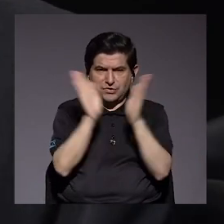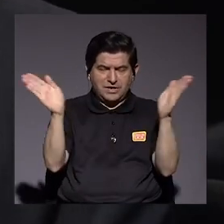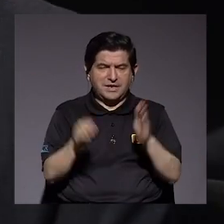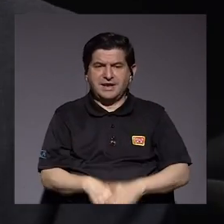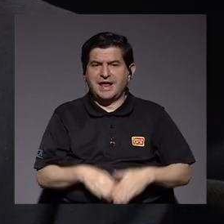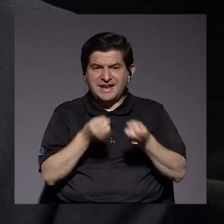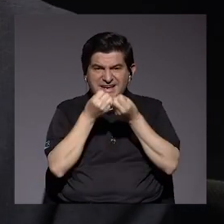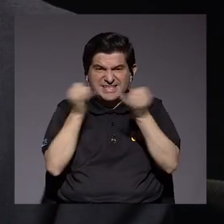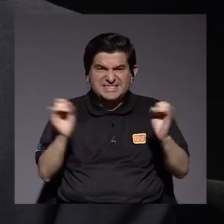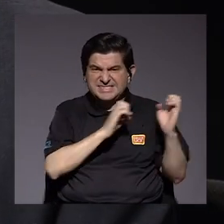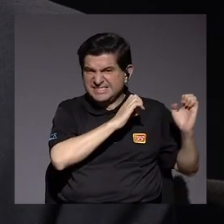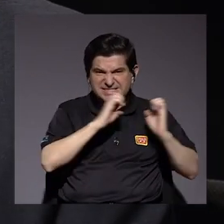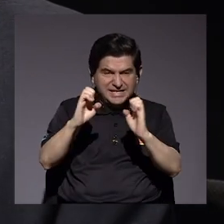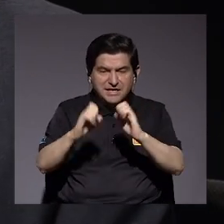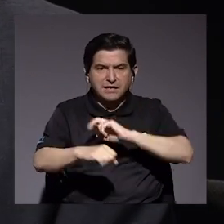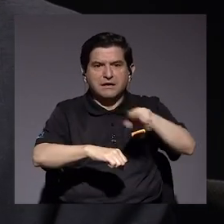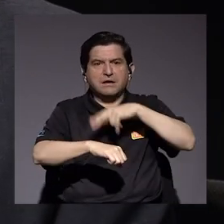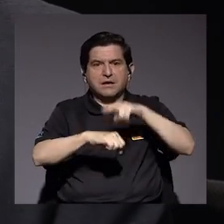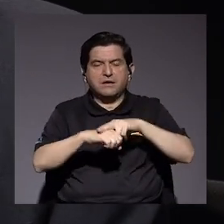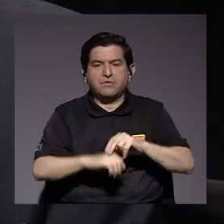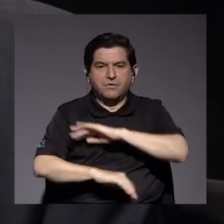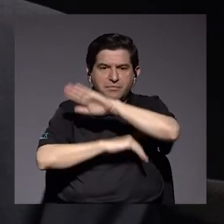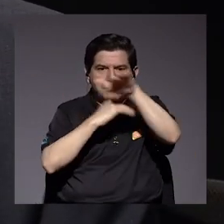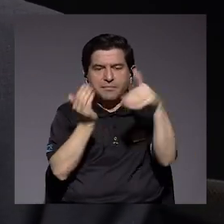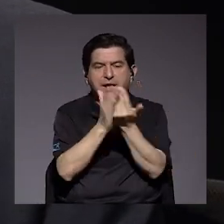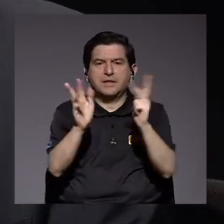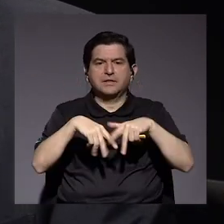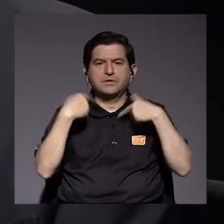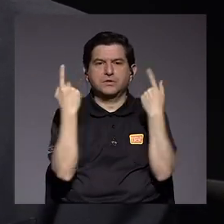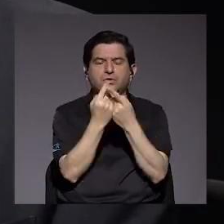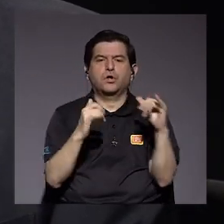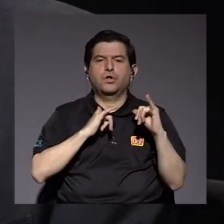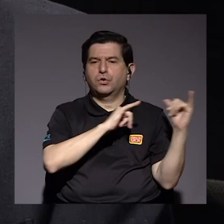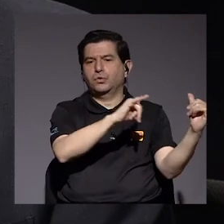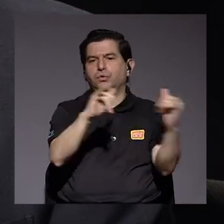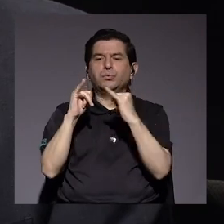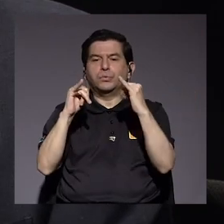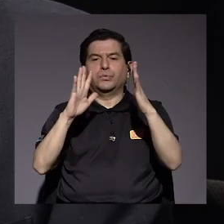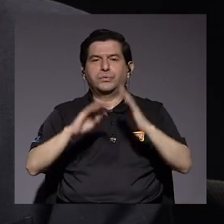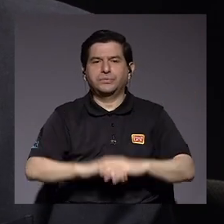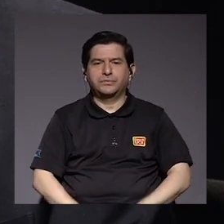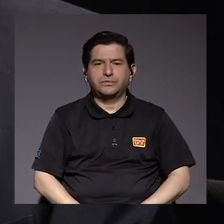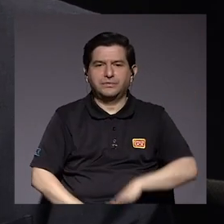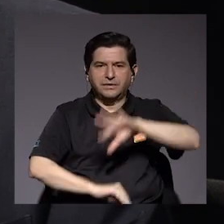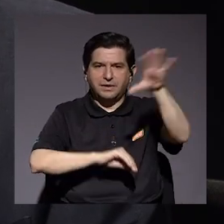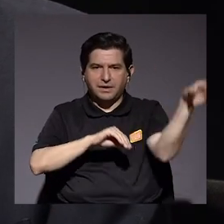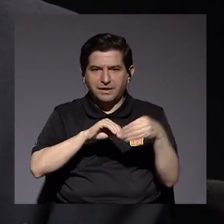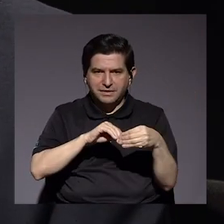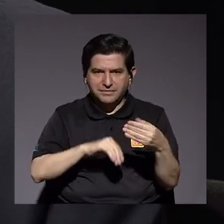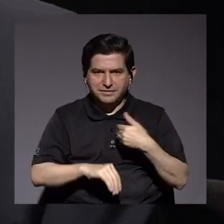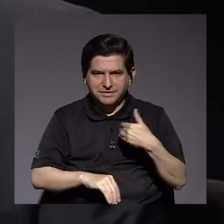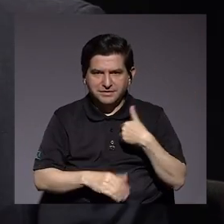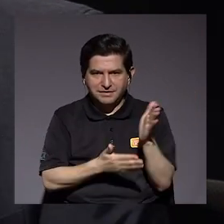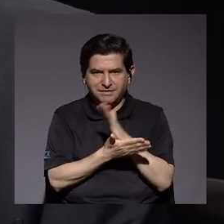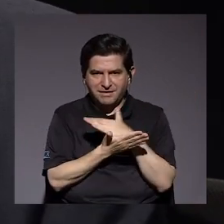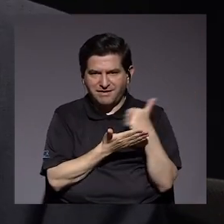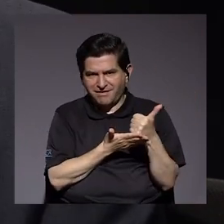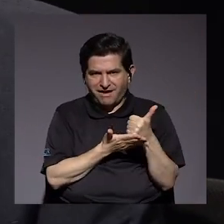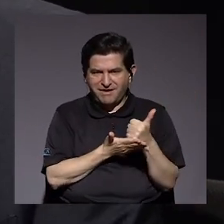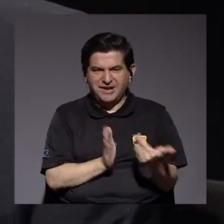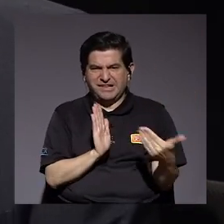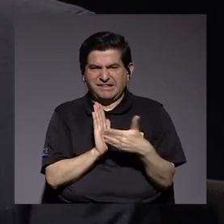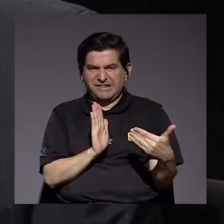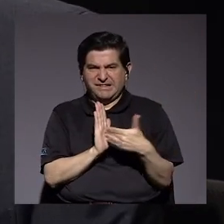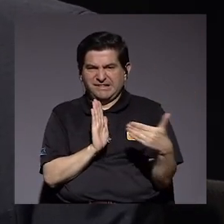si no tenés estrategia y eso es común al conjunto de partidos verdad si además de eso tenés